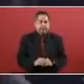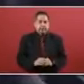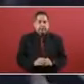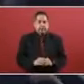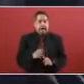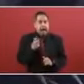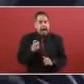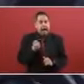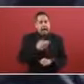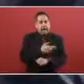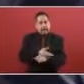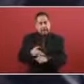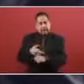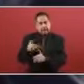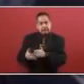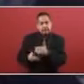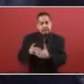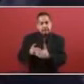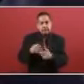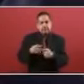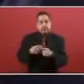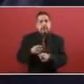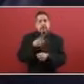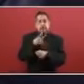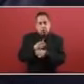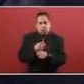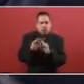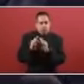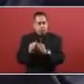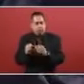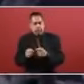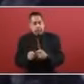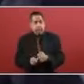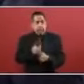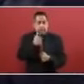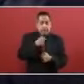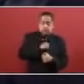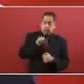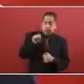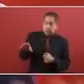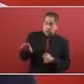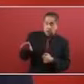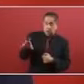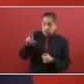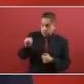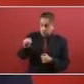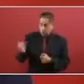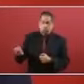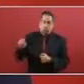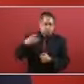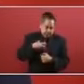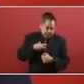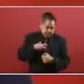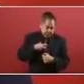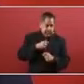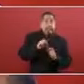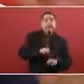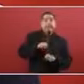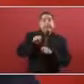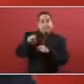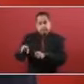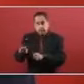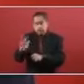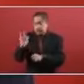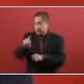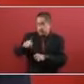Ese es el segundo procedimiento. O sea, igual, ya